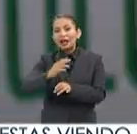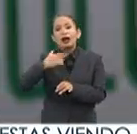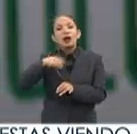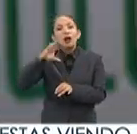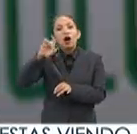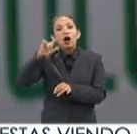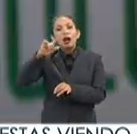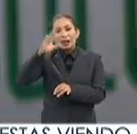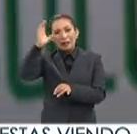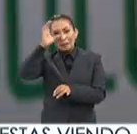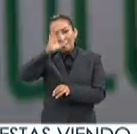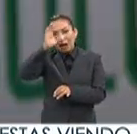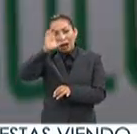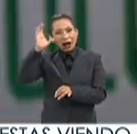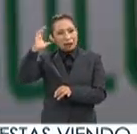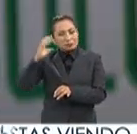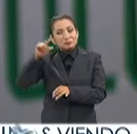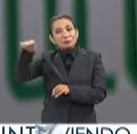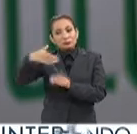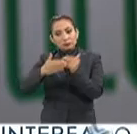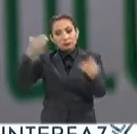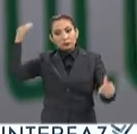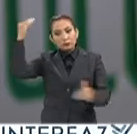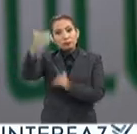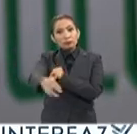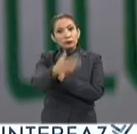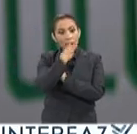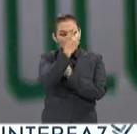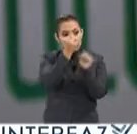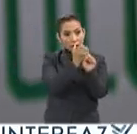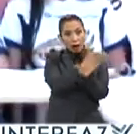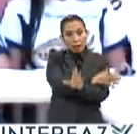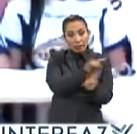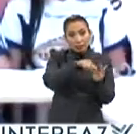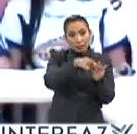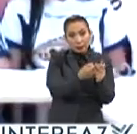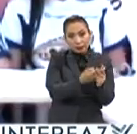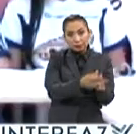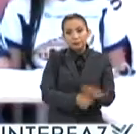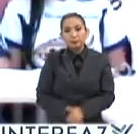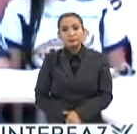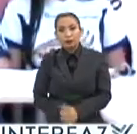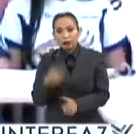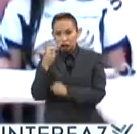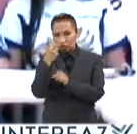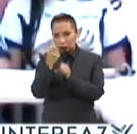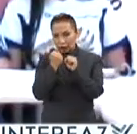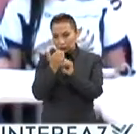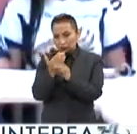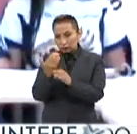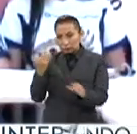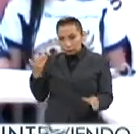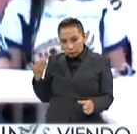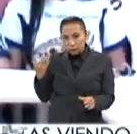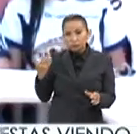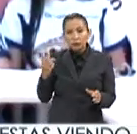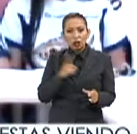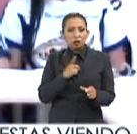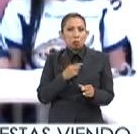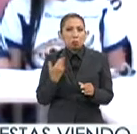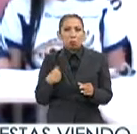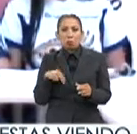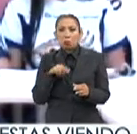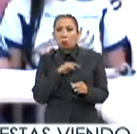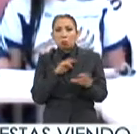Colima, el cual ha evolucionado a grandes pasos a tan solo 2 años de su creación. Hace 2 años solo